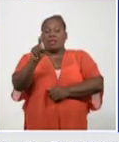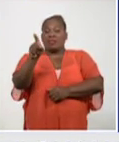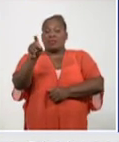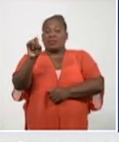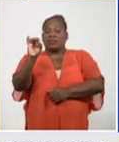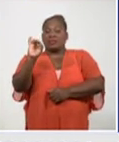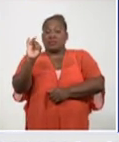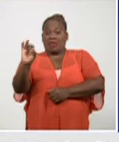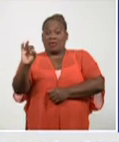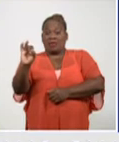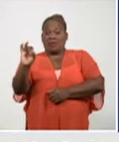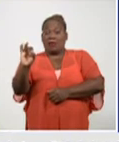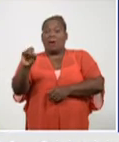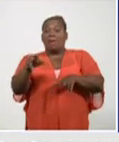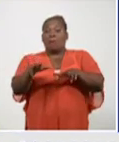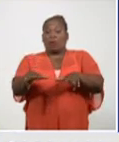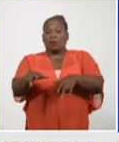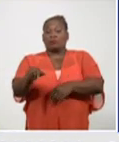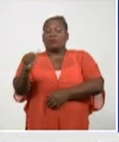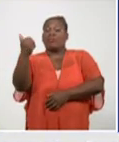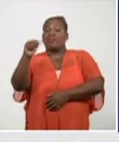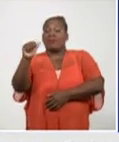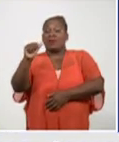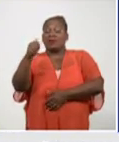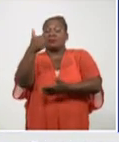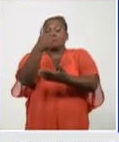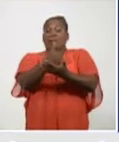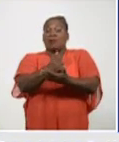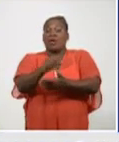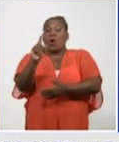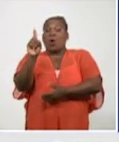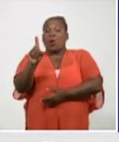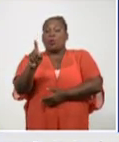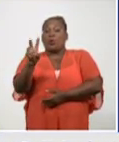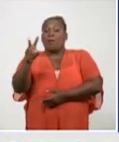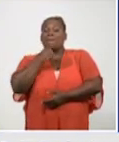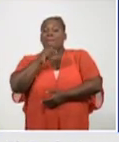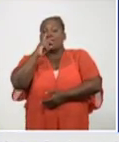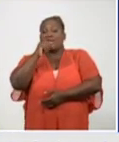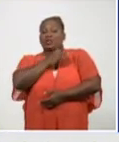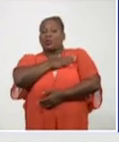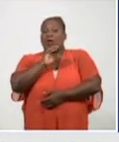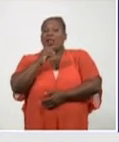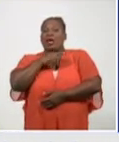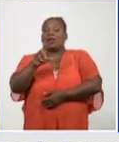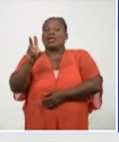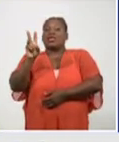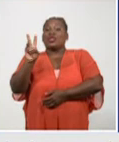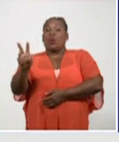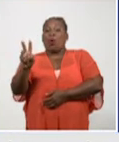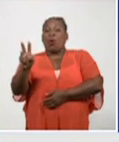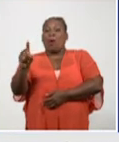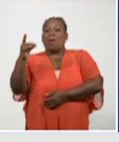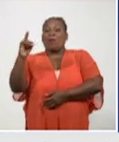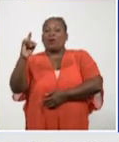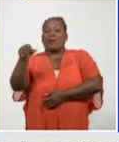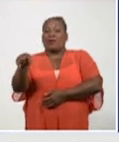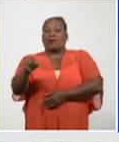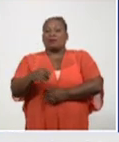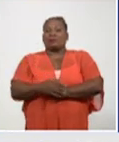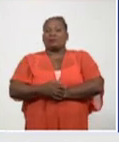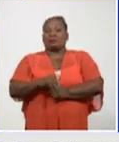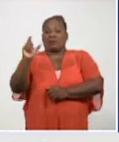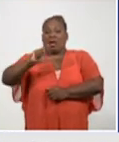Morón, 10 de Ciego de Ávila, 1 de Venezuela y 2 de Bolivia. Camagüey,